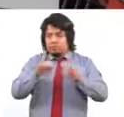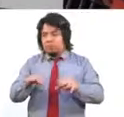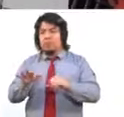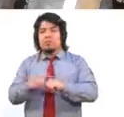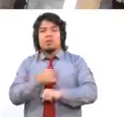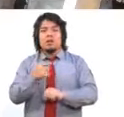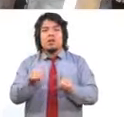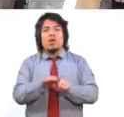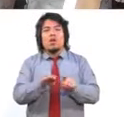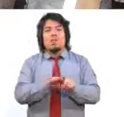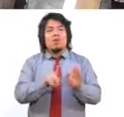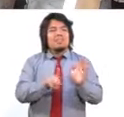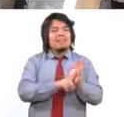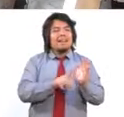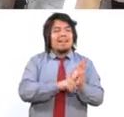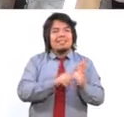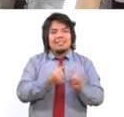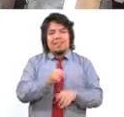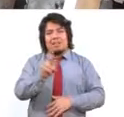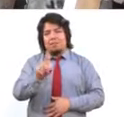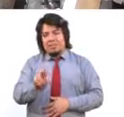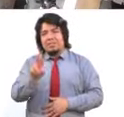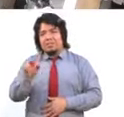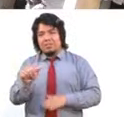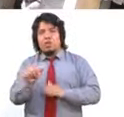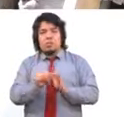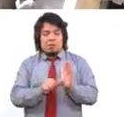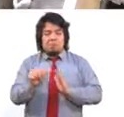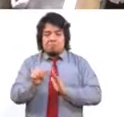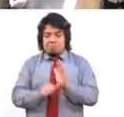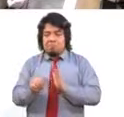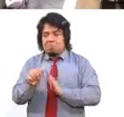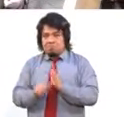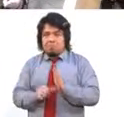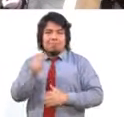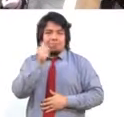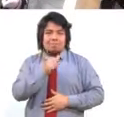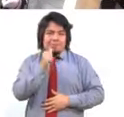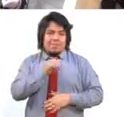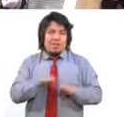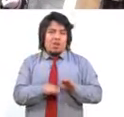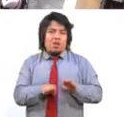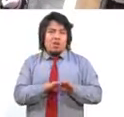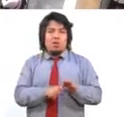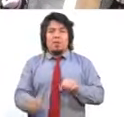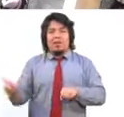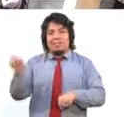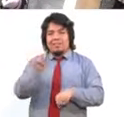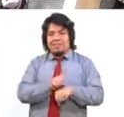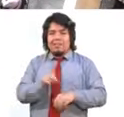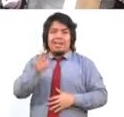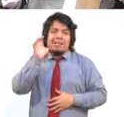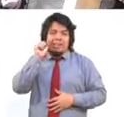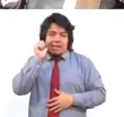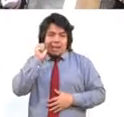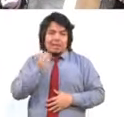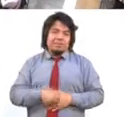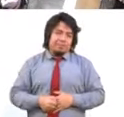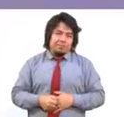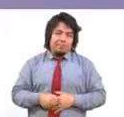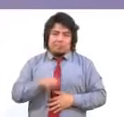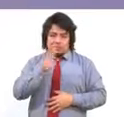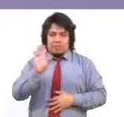la Ciudad de México. El 25 de cada mes, como ustedes saben, es el Día Naranja, es el día que la Organización de